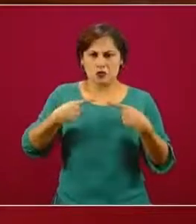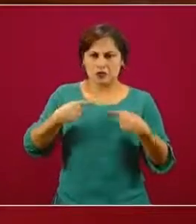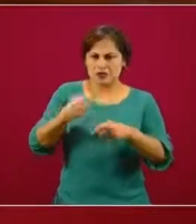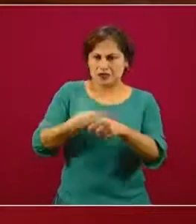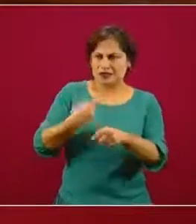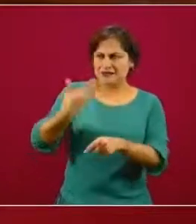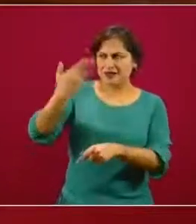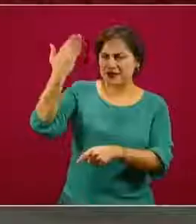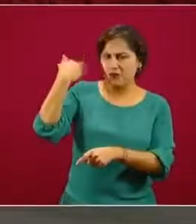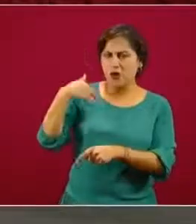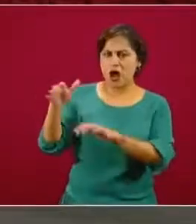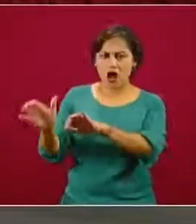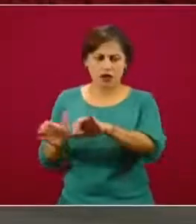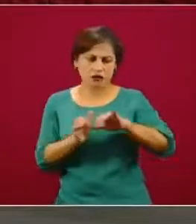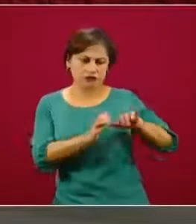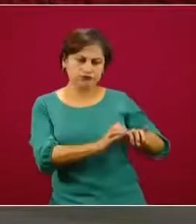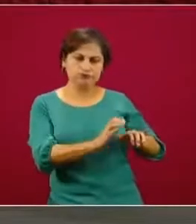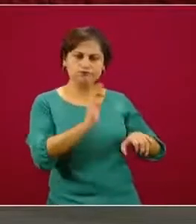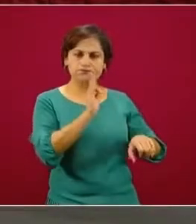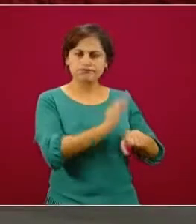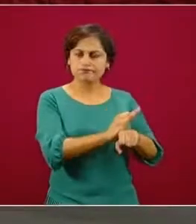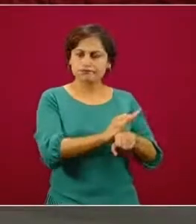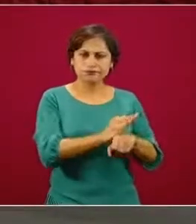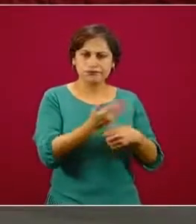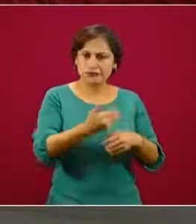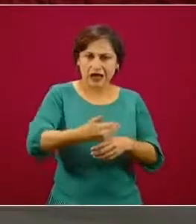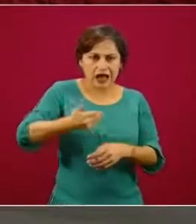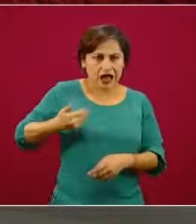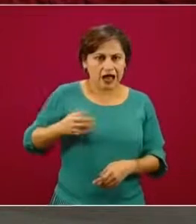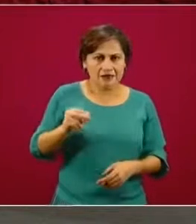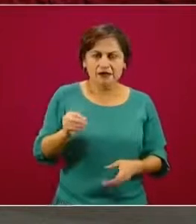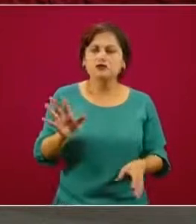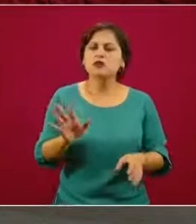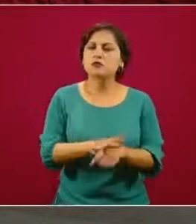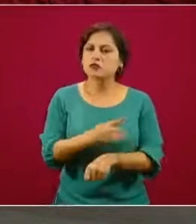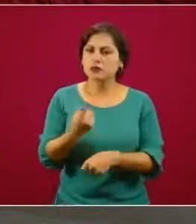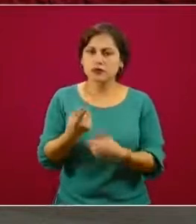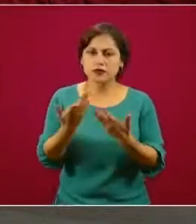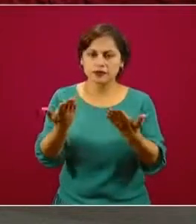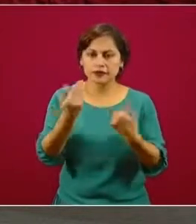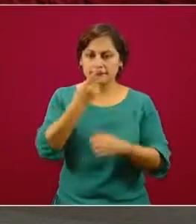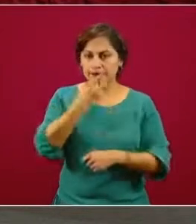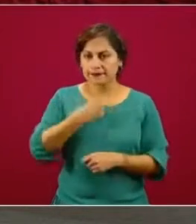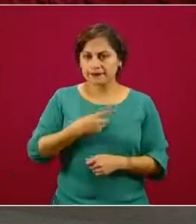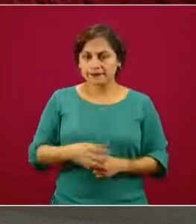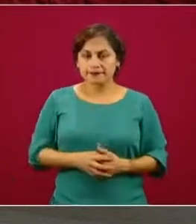podían complicarse pues al contagiarse por COVID-19? Gracias. ¿Cómo no?